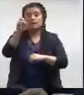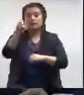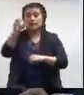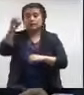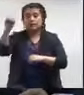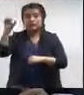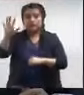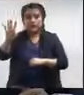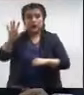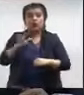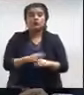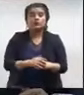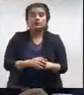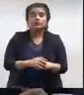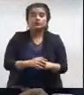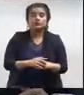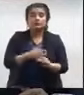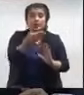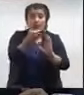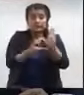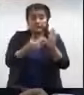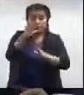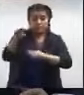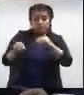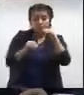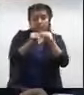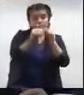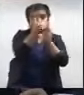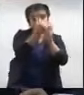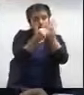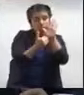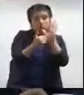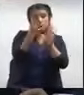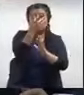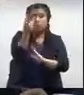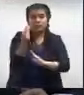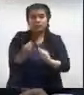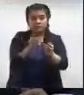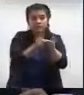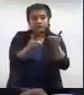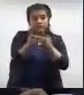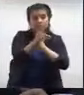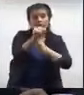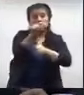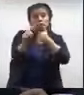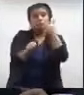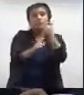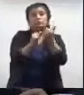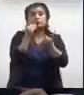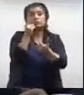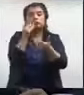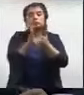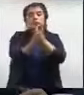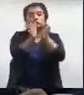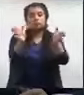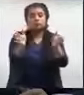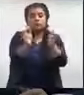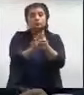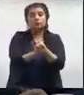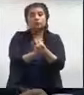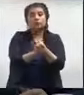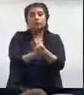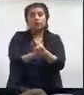71-2005. Está constituido por las siguientes unidades. Subdirección General de Dirección General